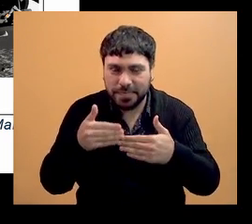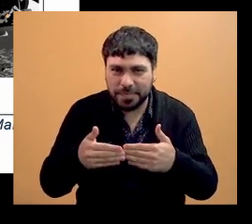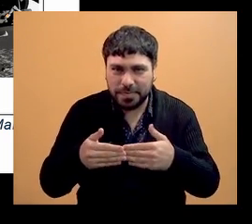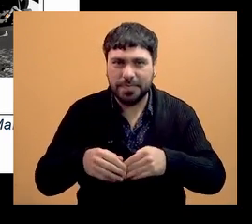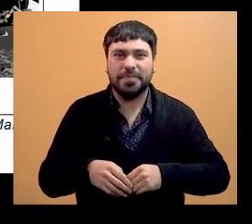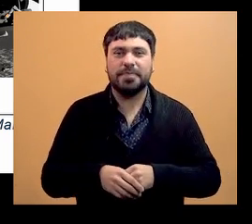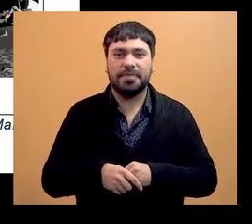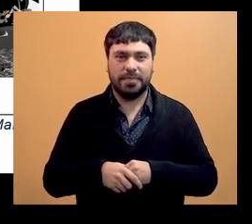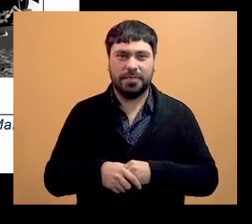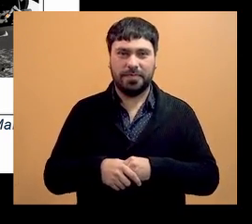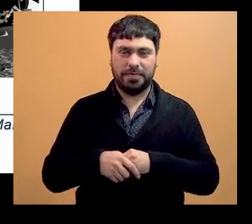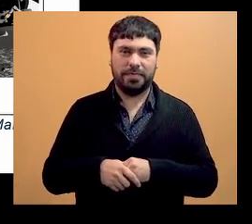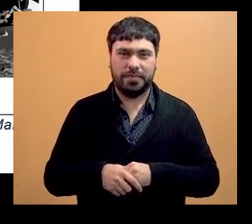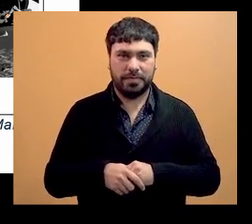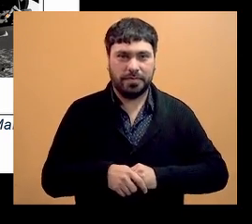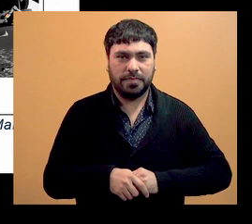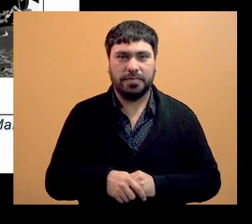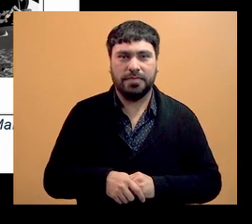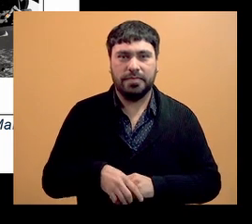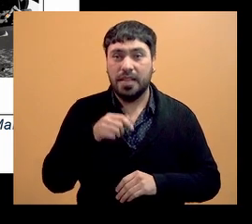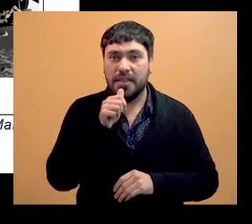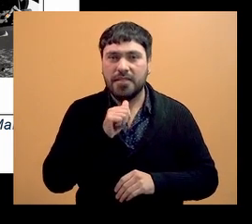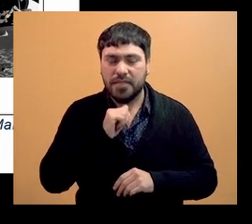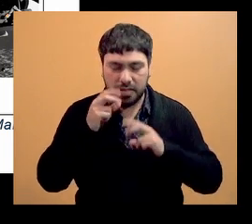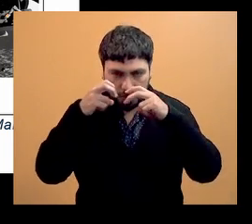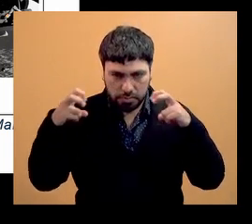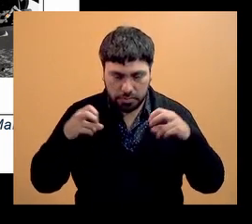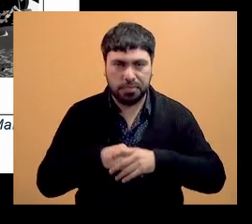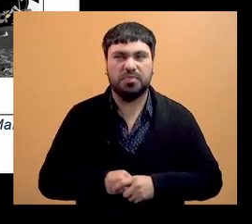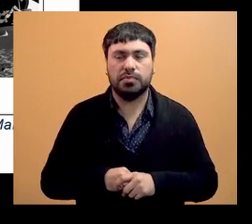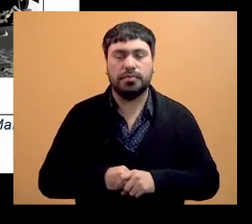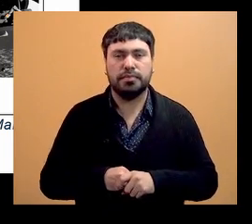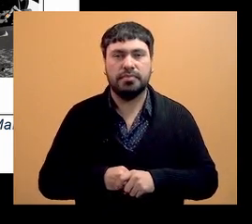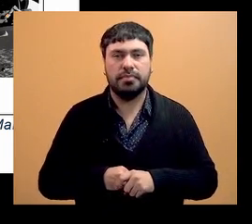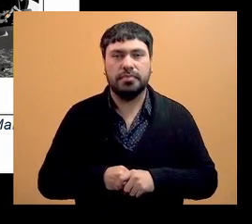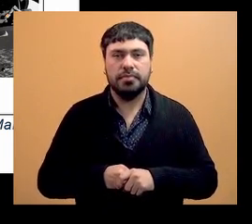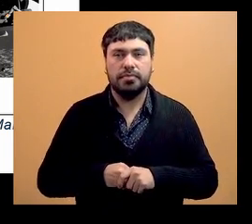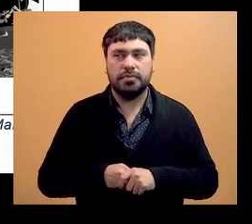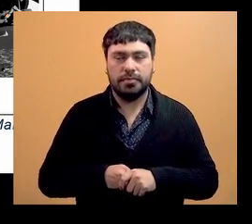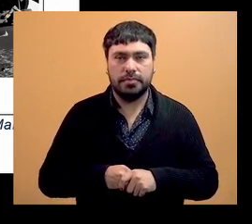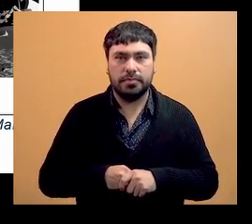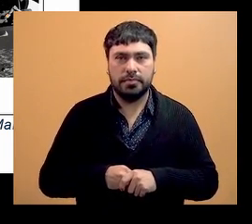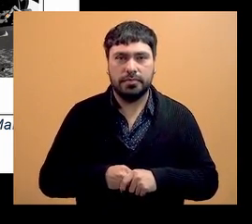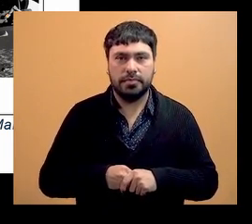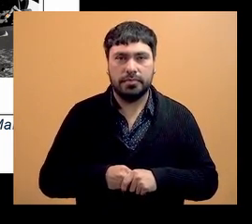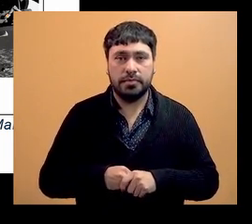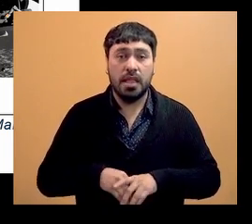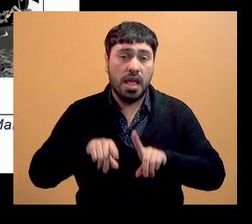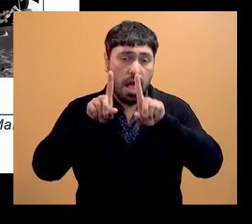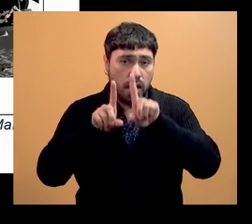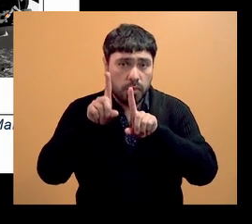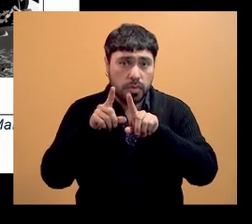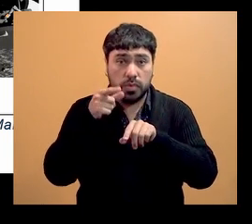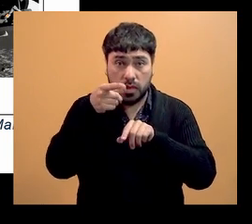para la estación y para los astronautas que están en ella. Y hacia la derecha, bases próximas que se están planificando para